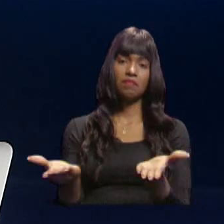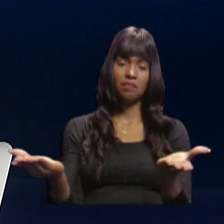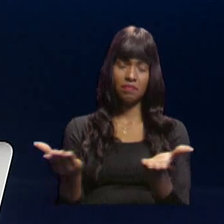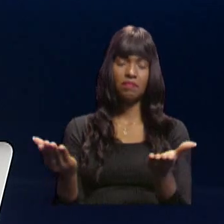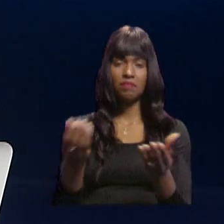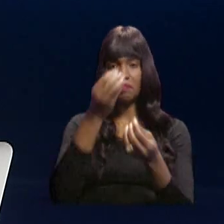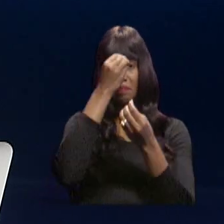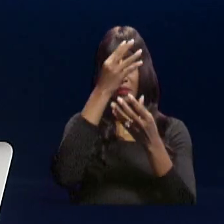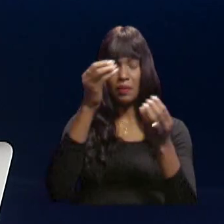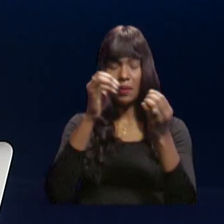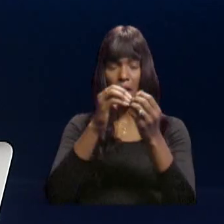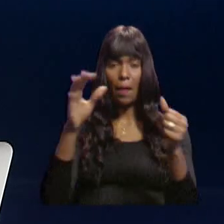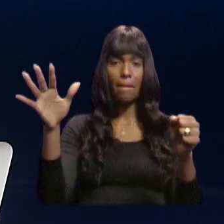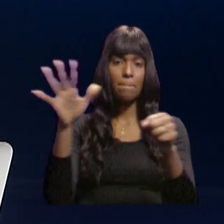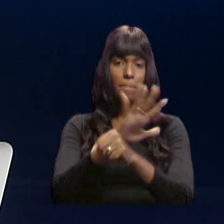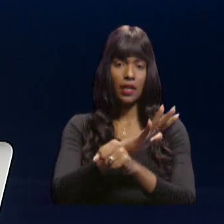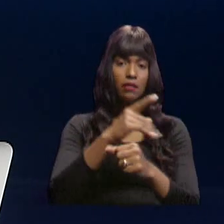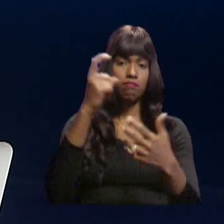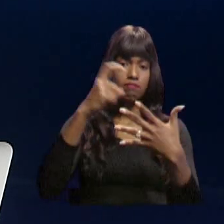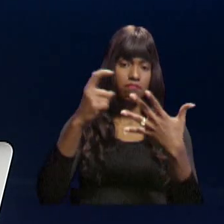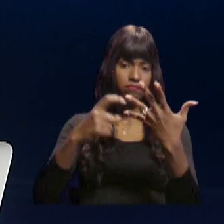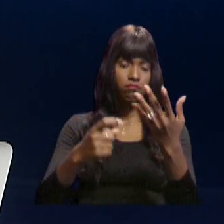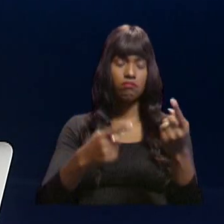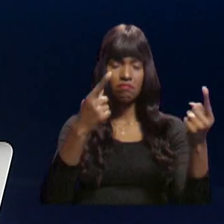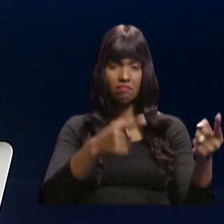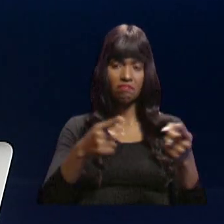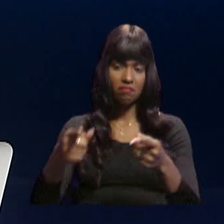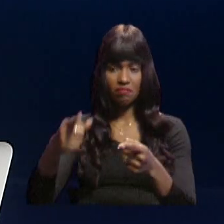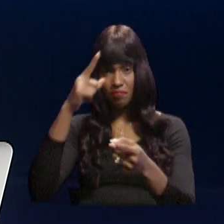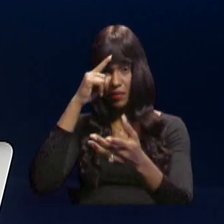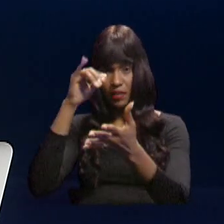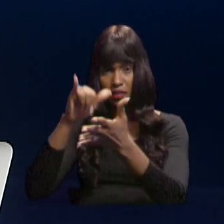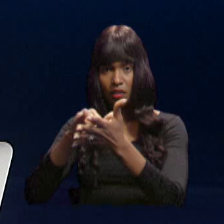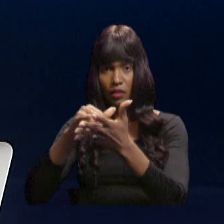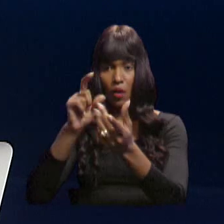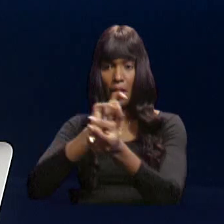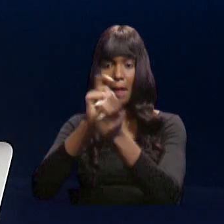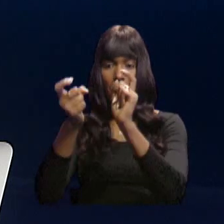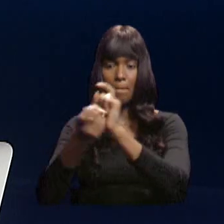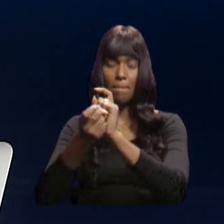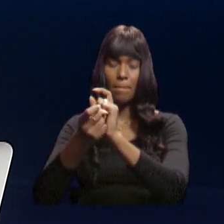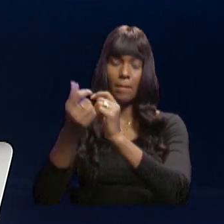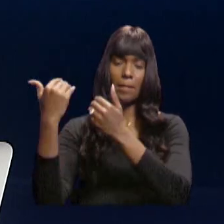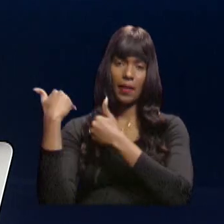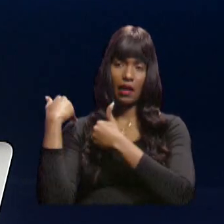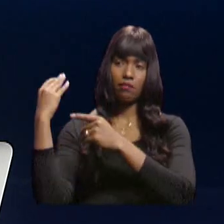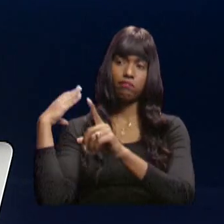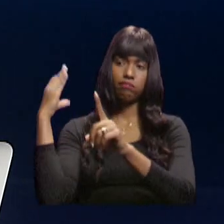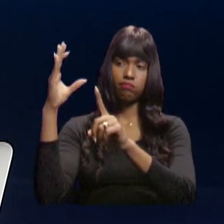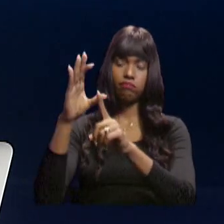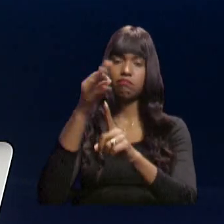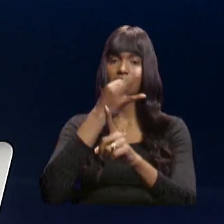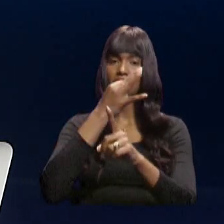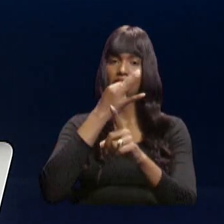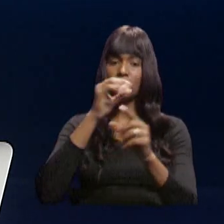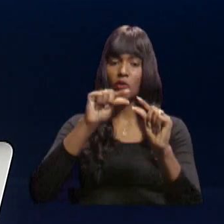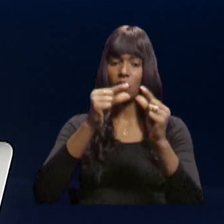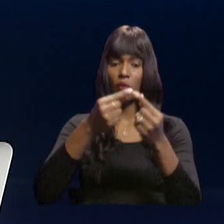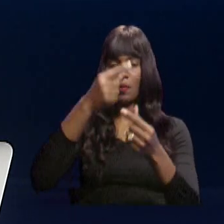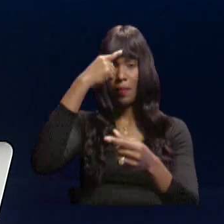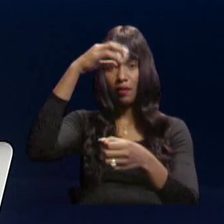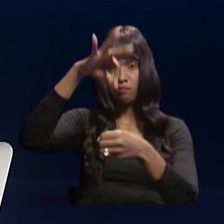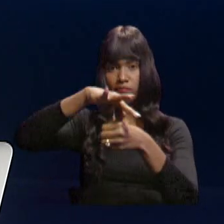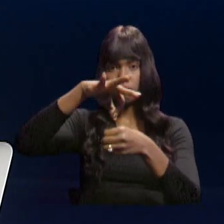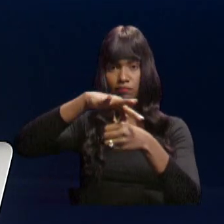Noticias, para que nos haga comprender un poco más esto de la disposición que se desprende del órgano rector de los próximos comicios